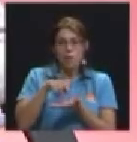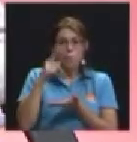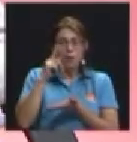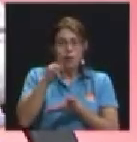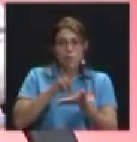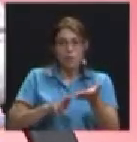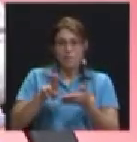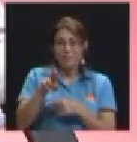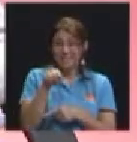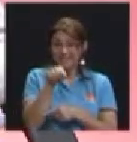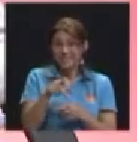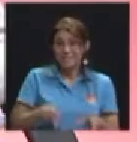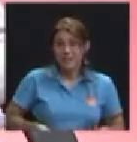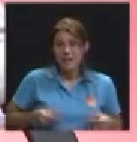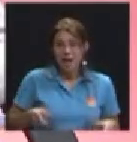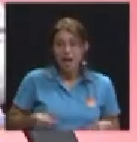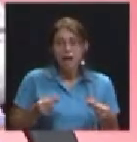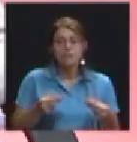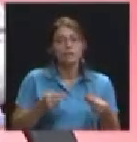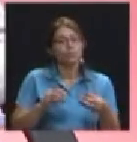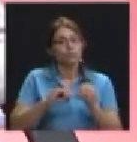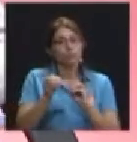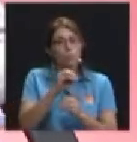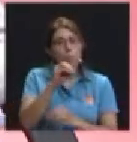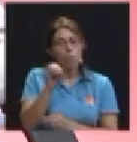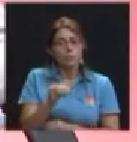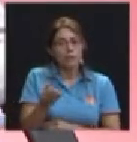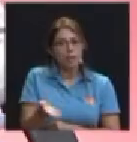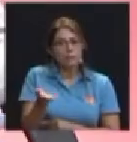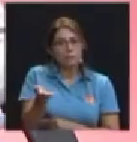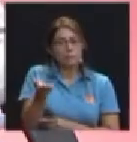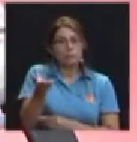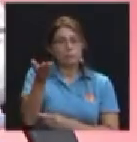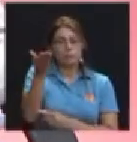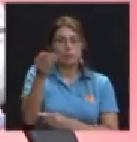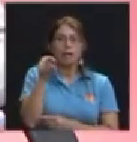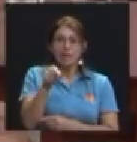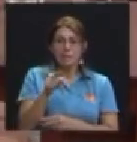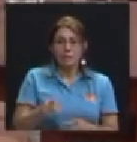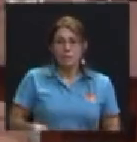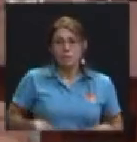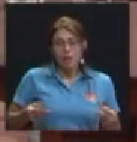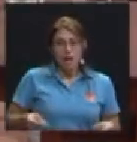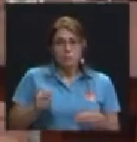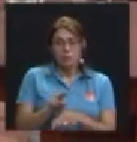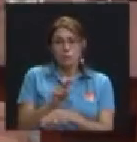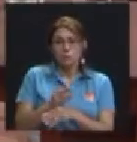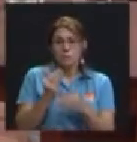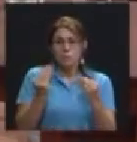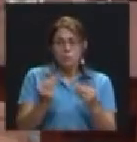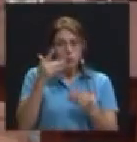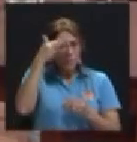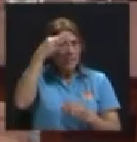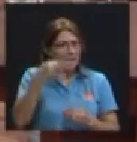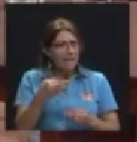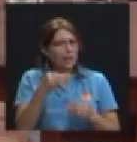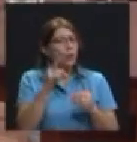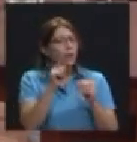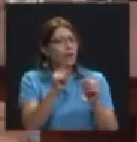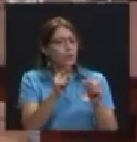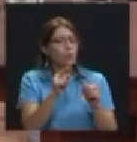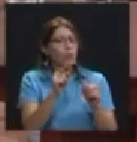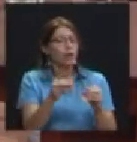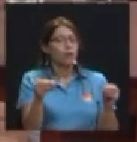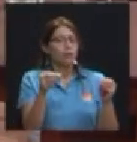ha aumentado considerablemente en la estructura de gasto de consumo. Fue, creo que, uno de los grupos que más